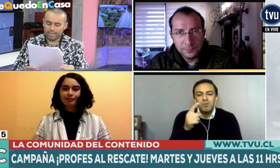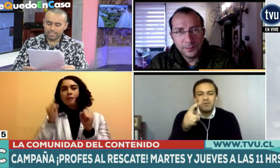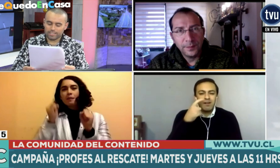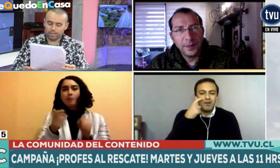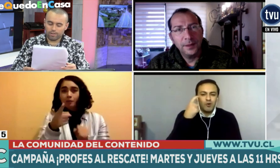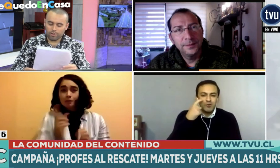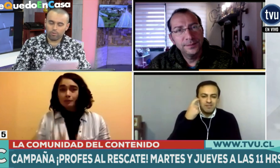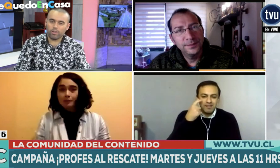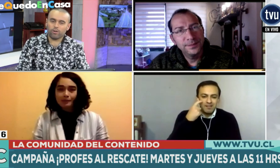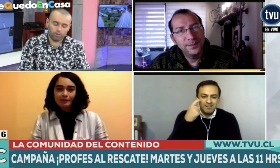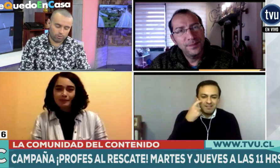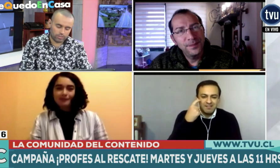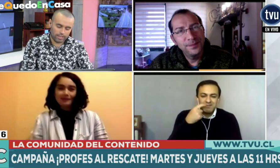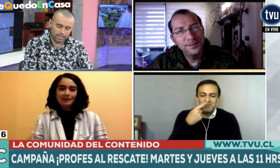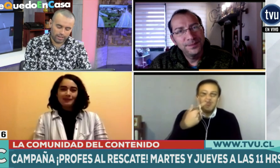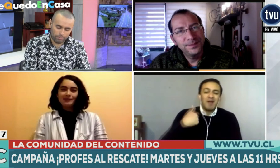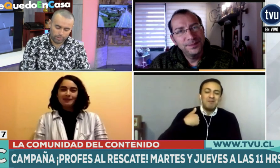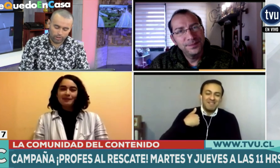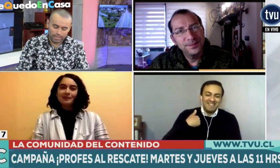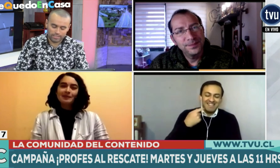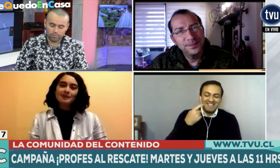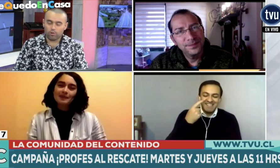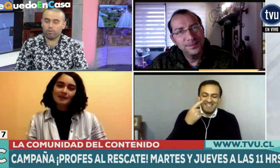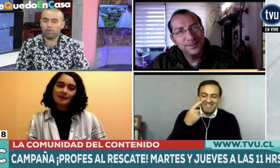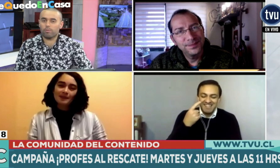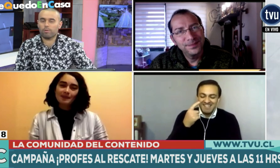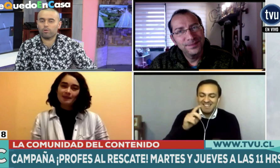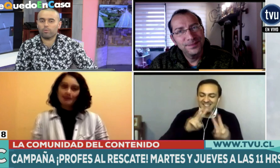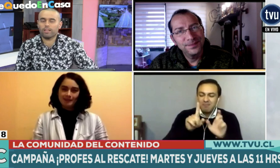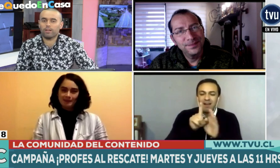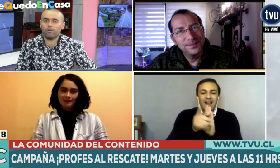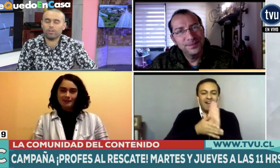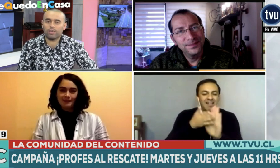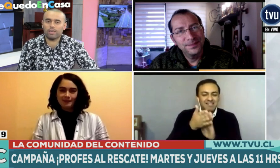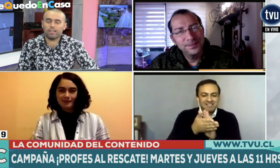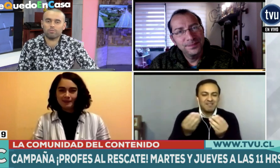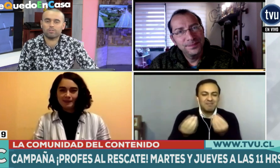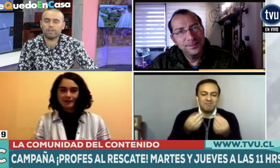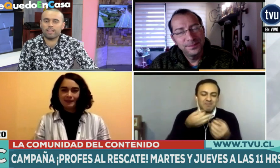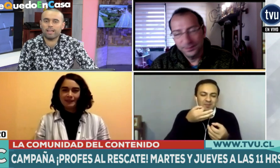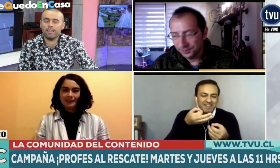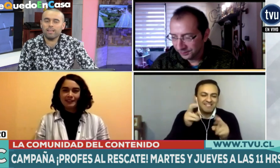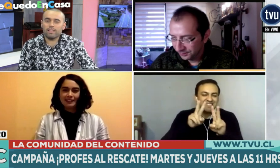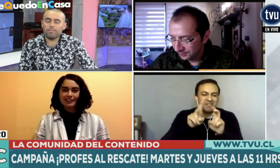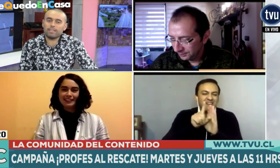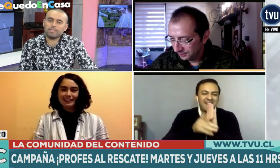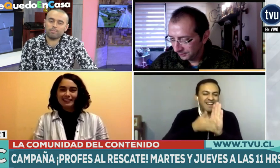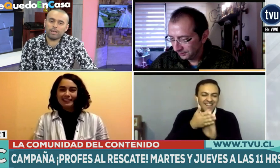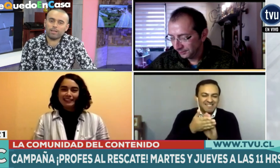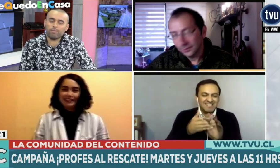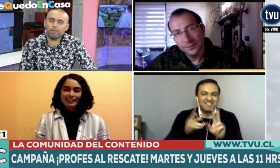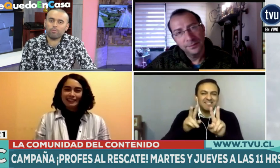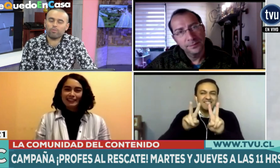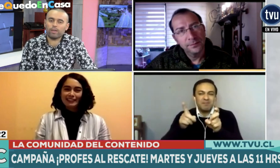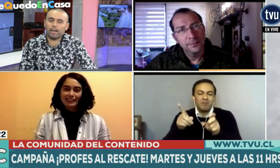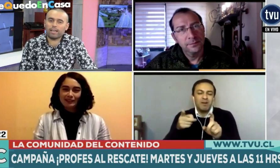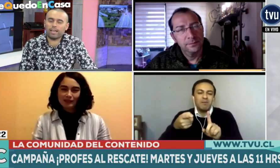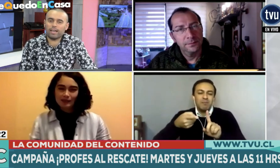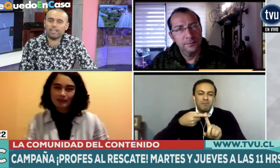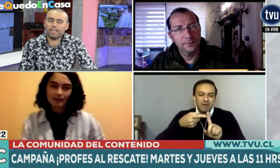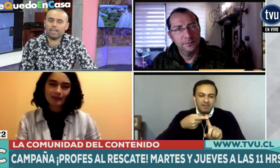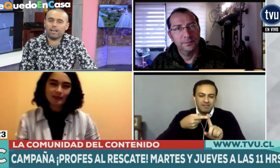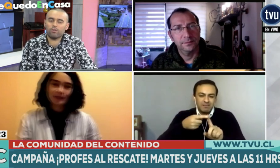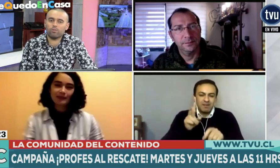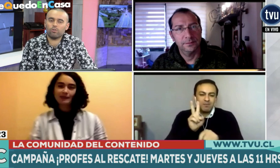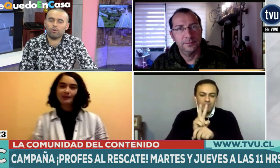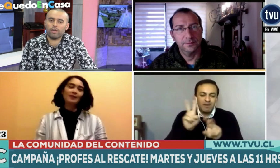director de Lence Bio Bio. José, respecto a Lence Bio Bio, primero coméntanos. Y esta posibilidad de participar también en Profes al